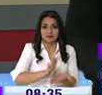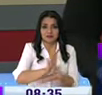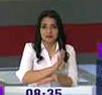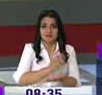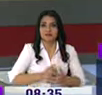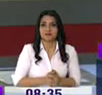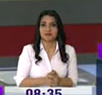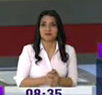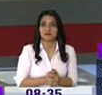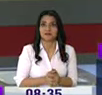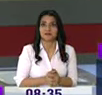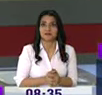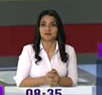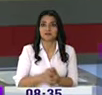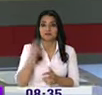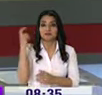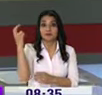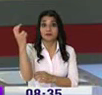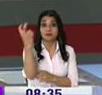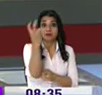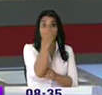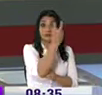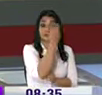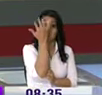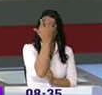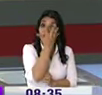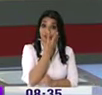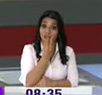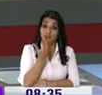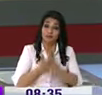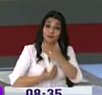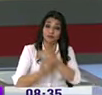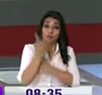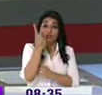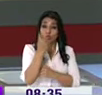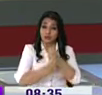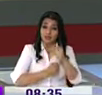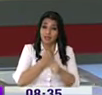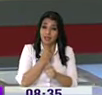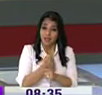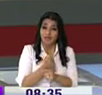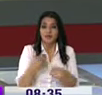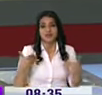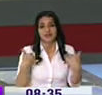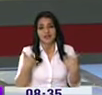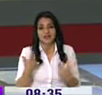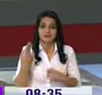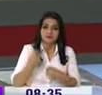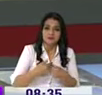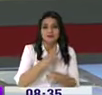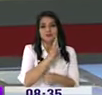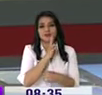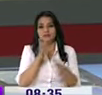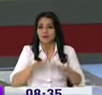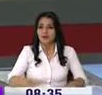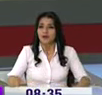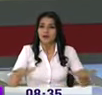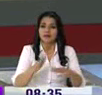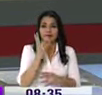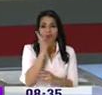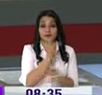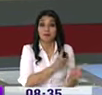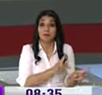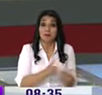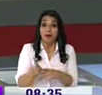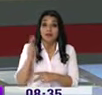barrio. Qué lindo era el teleférico, ¿no? ¿Se acuerdan del teleférico? Hace 12 años uno iba feliz, habían restaurantes. El plan del teleférico